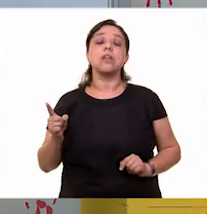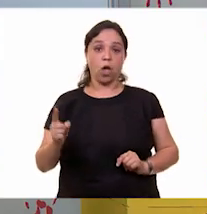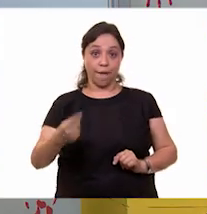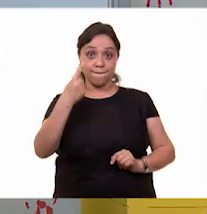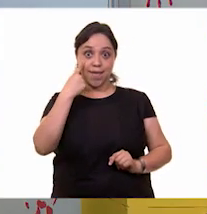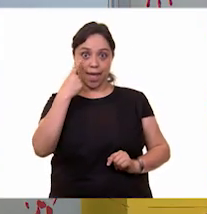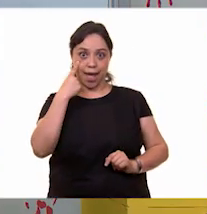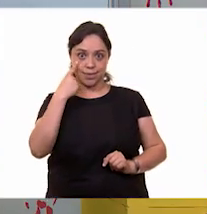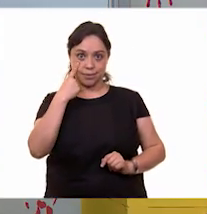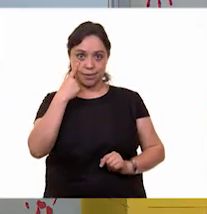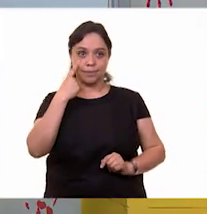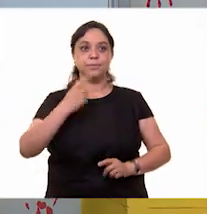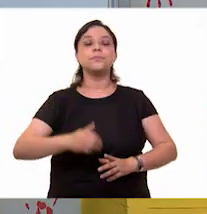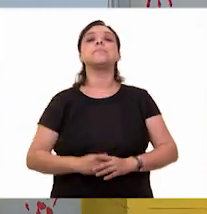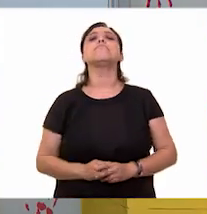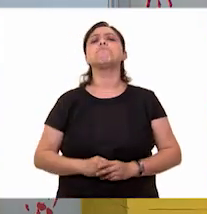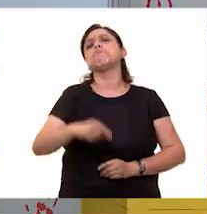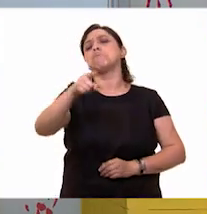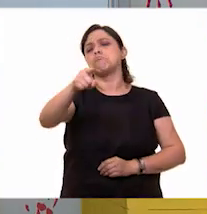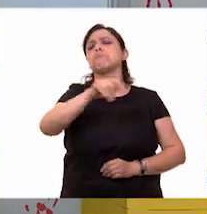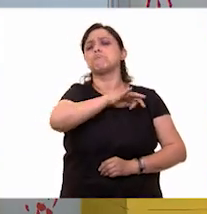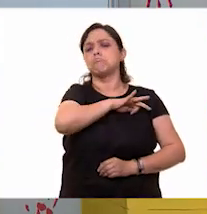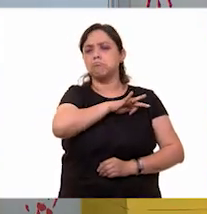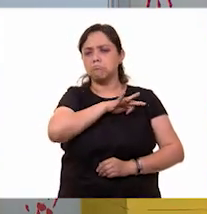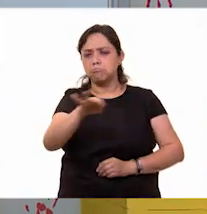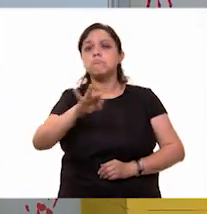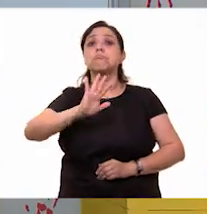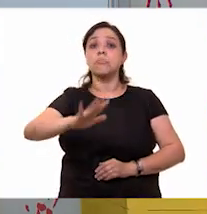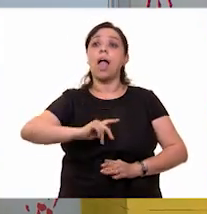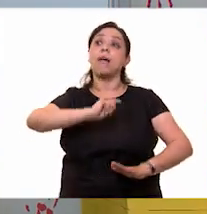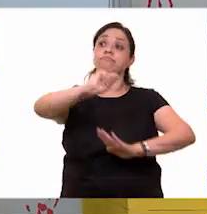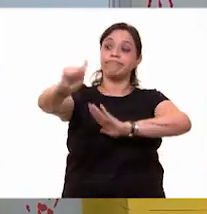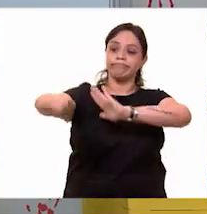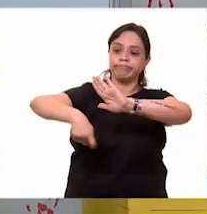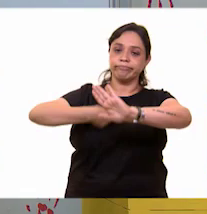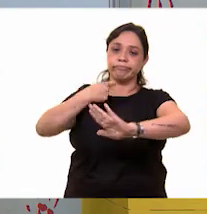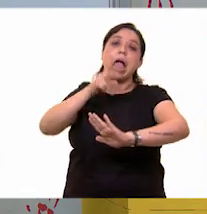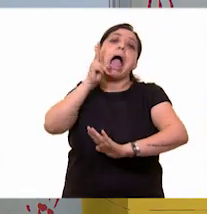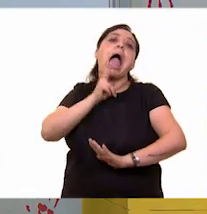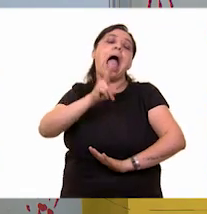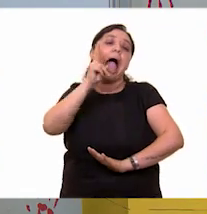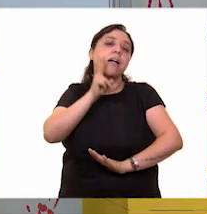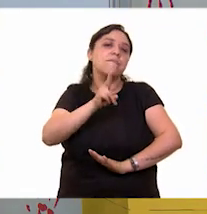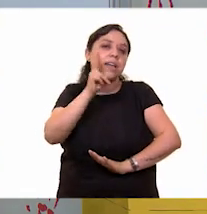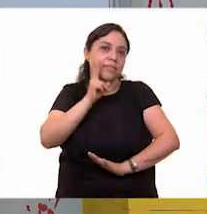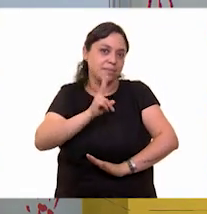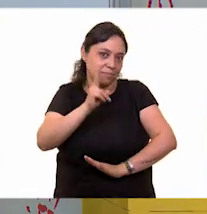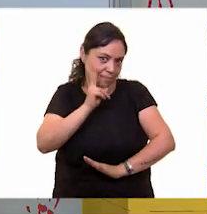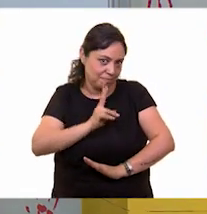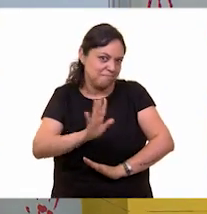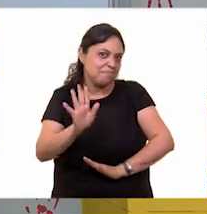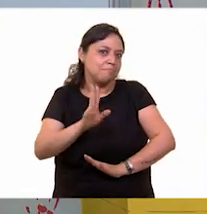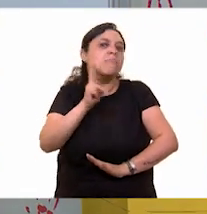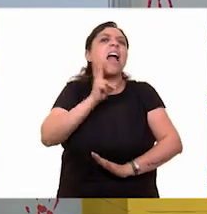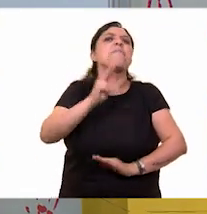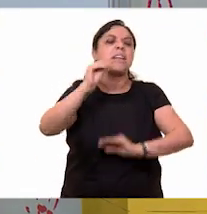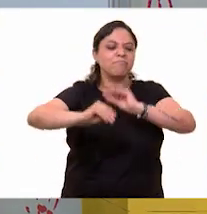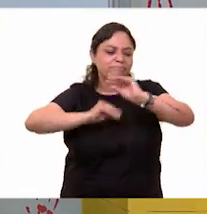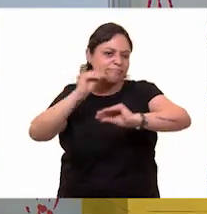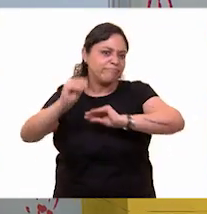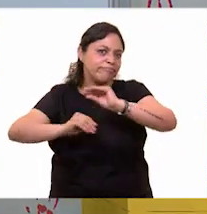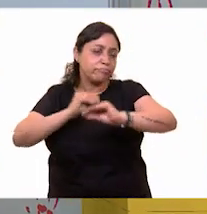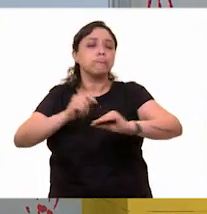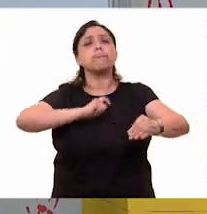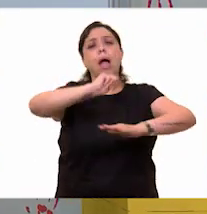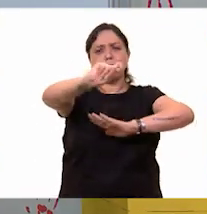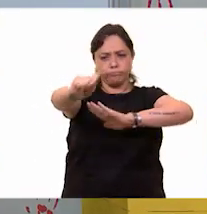tienen listo, entonces ya pueden mandarlo y compartirlo para que nosotros lo conozcamos y veamos qué tal les quedó. Entonces,